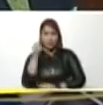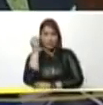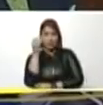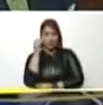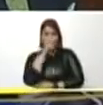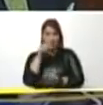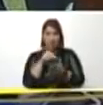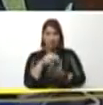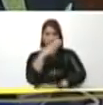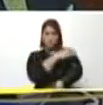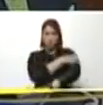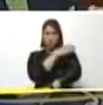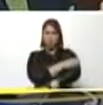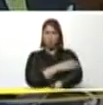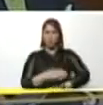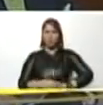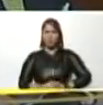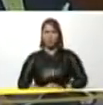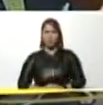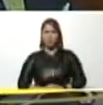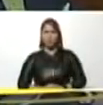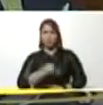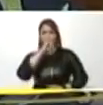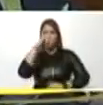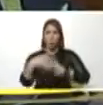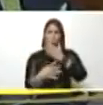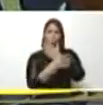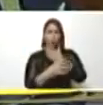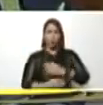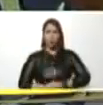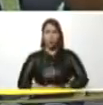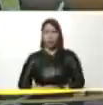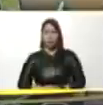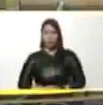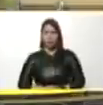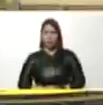Nacional oligárquica, proimperialista, guaidocista.